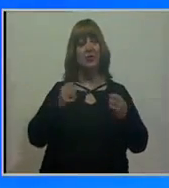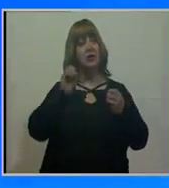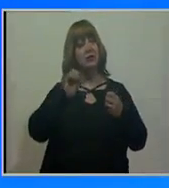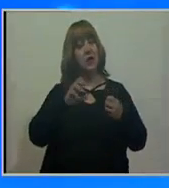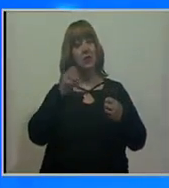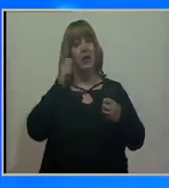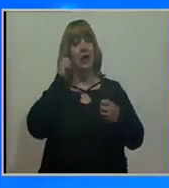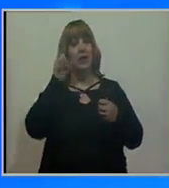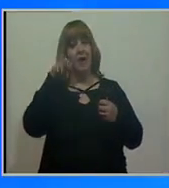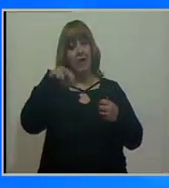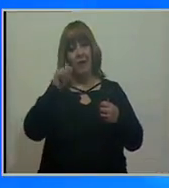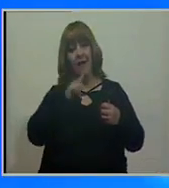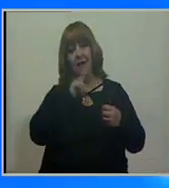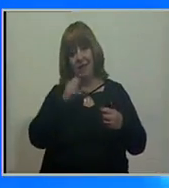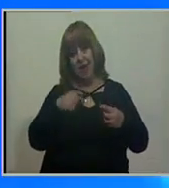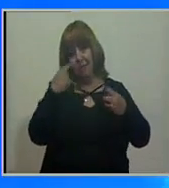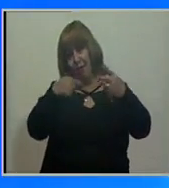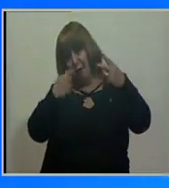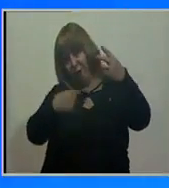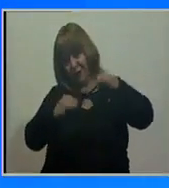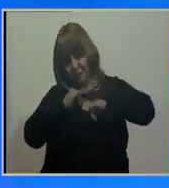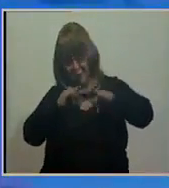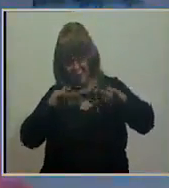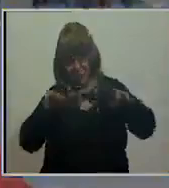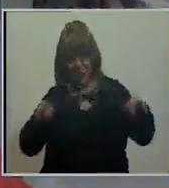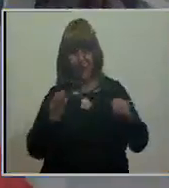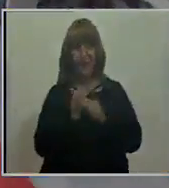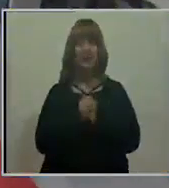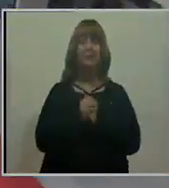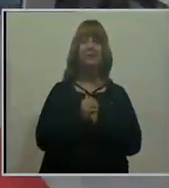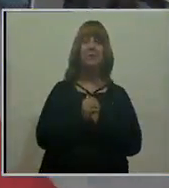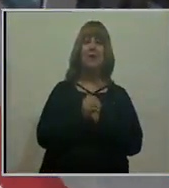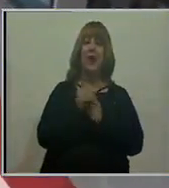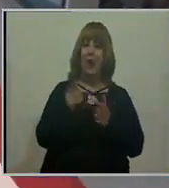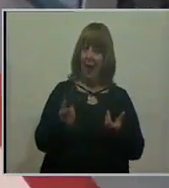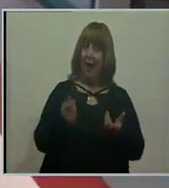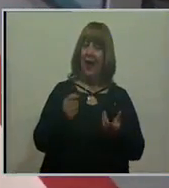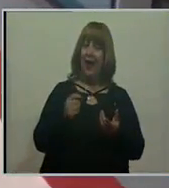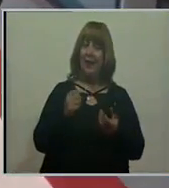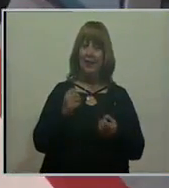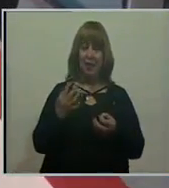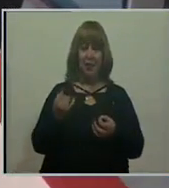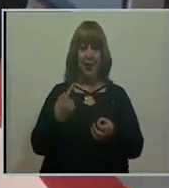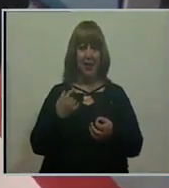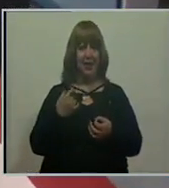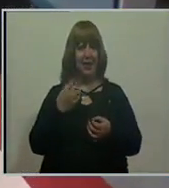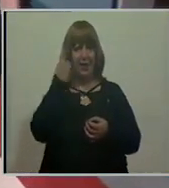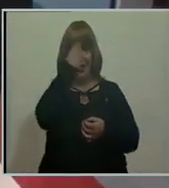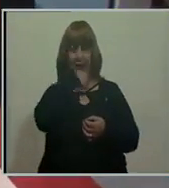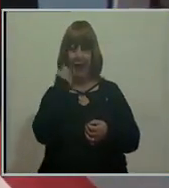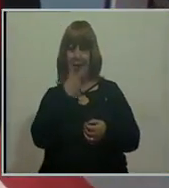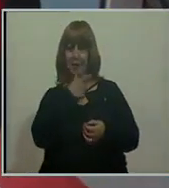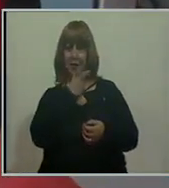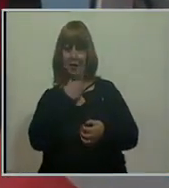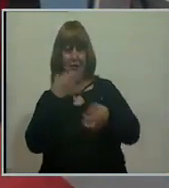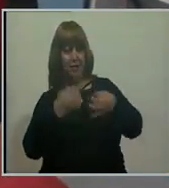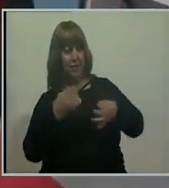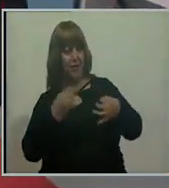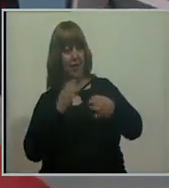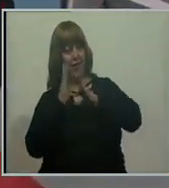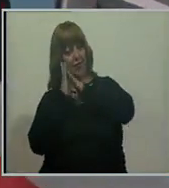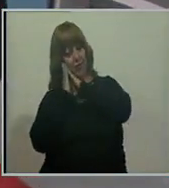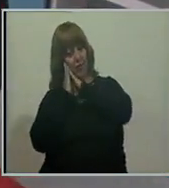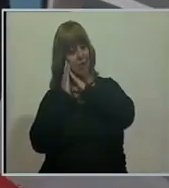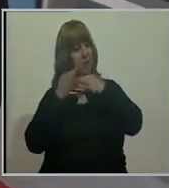Granata y mucho más aquí en Buen Día Argentina. Muy bien, Rodi, muchas gracias. Qué cara de descansado, se nota que ha dormido bien. Duermo mucho ahora.